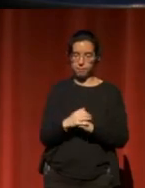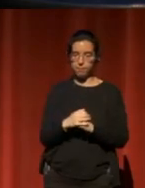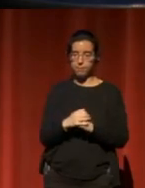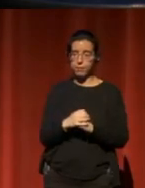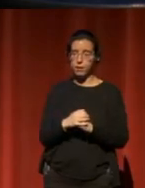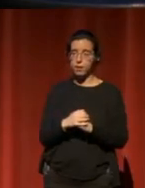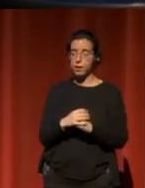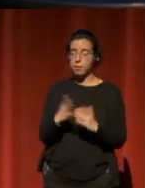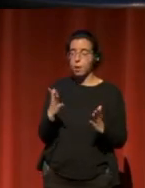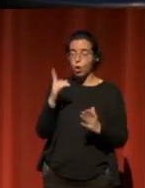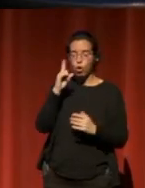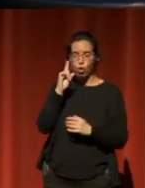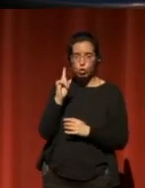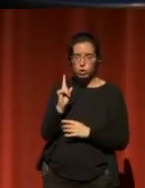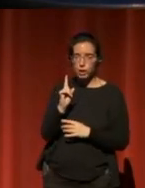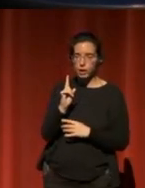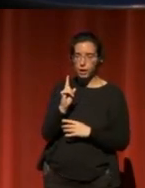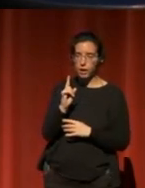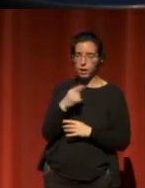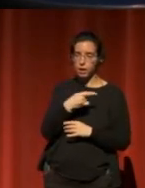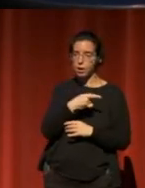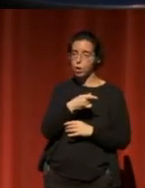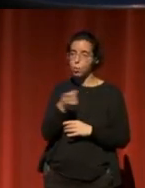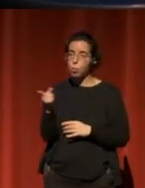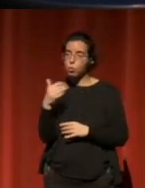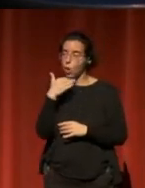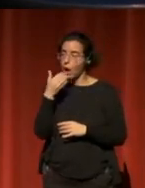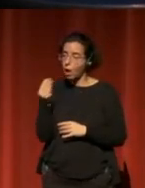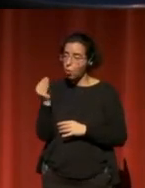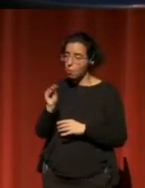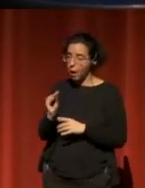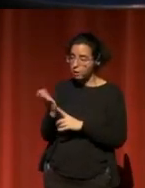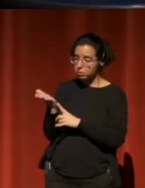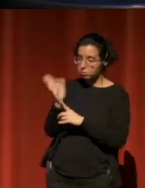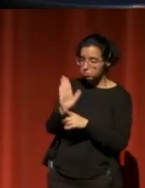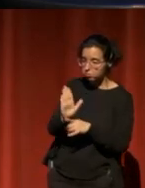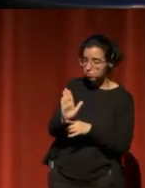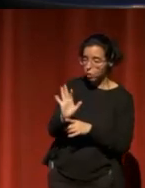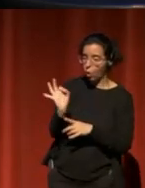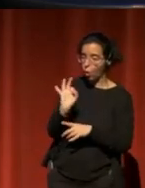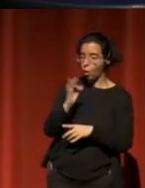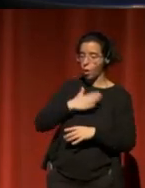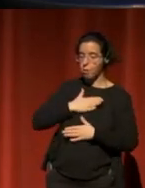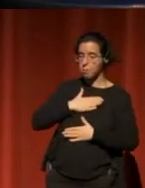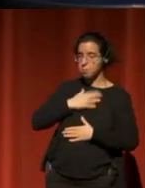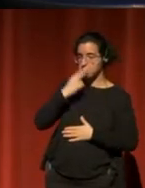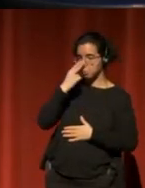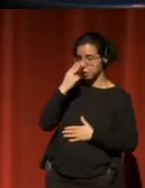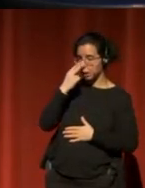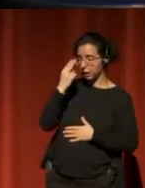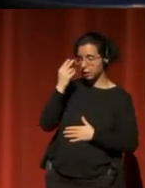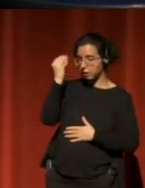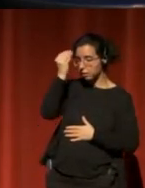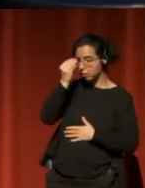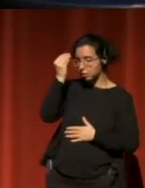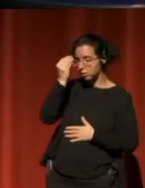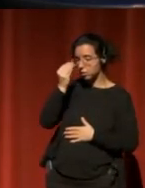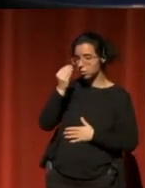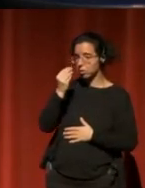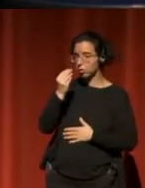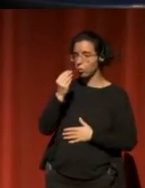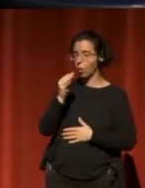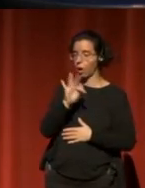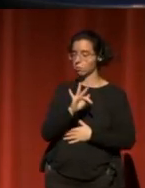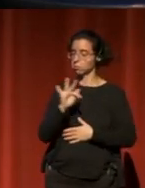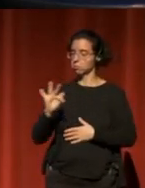Pero no sé si vosotros plantearíais algo más, o a mí me parece interesante, a lo mejor, sí, dar la voz a